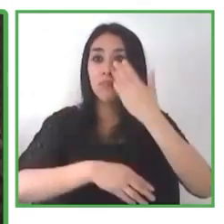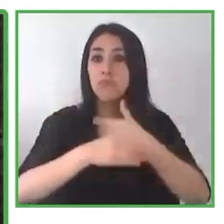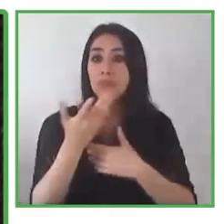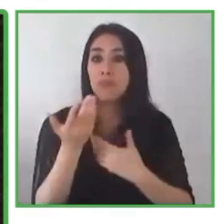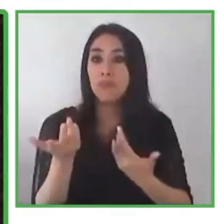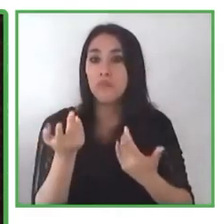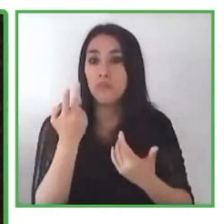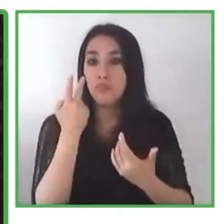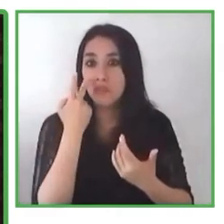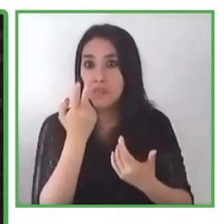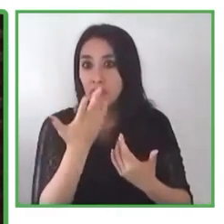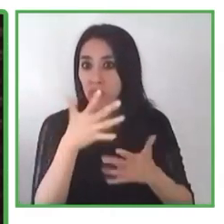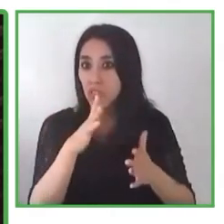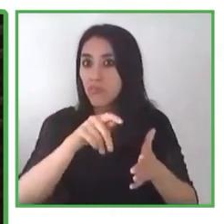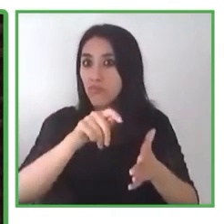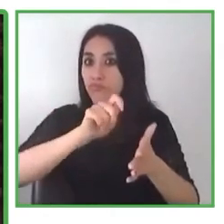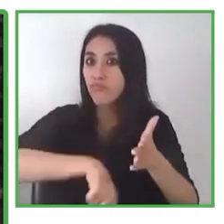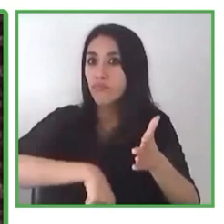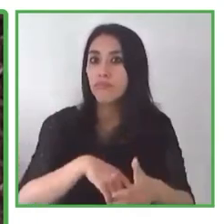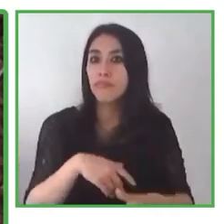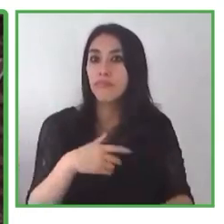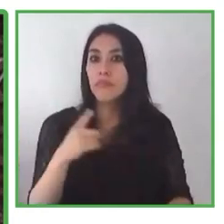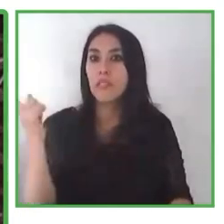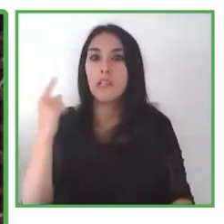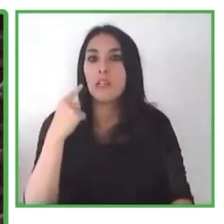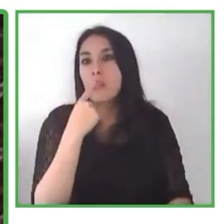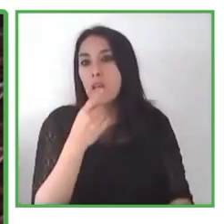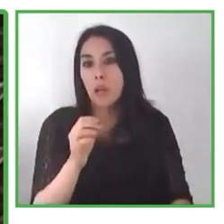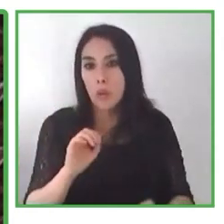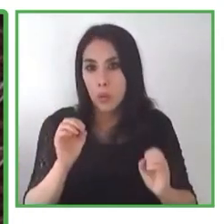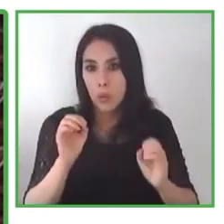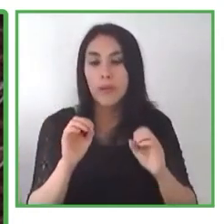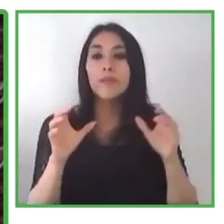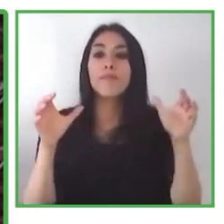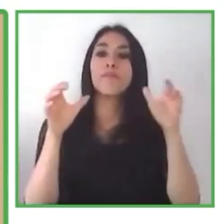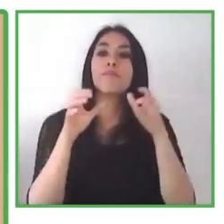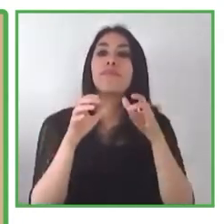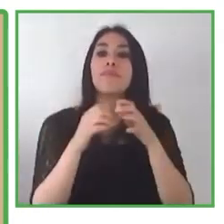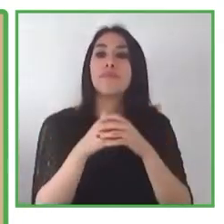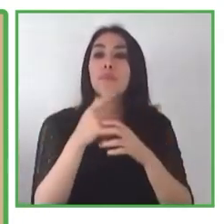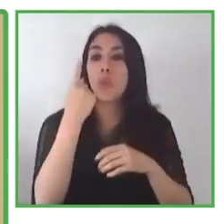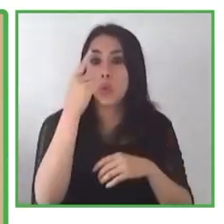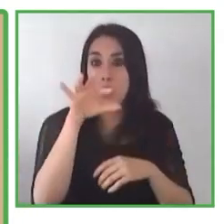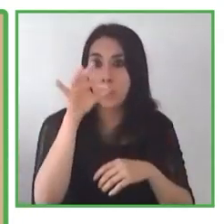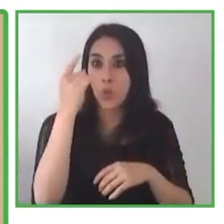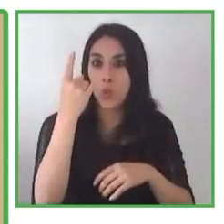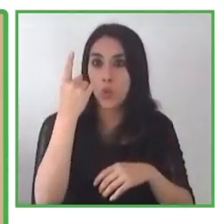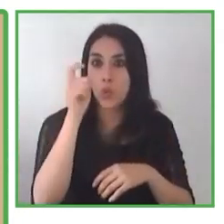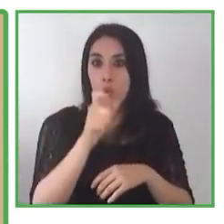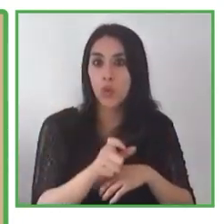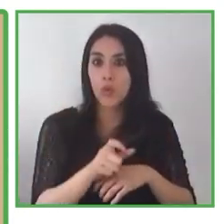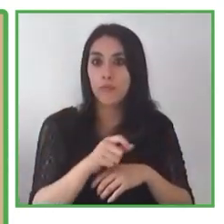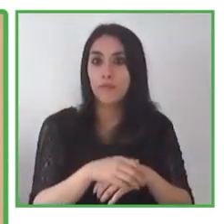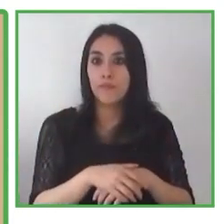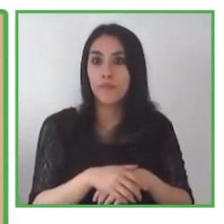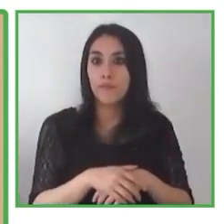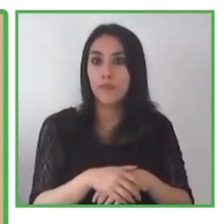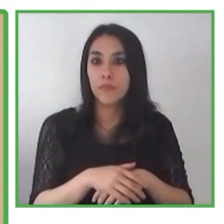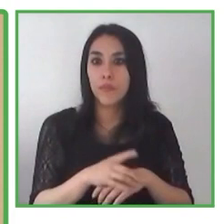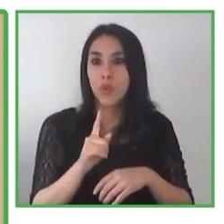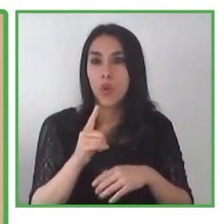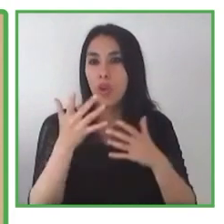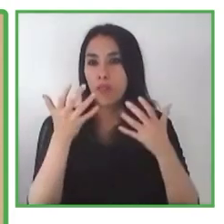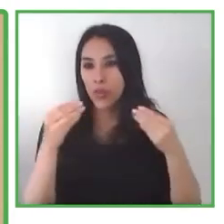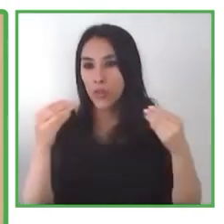las personas con alguna discapacidad ser contratadas? Y recordemos que no hablamos acerca de un